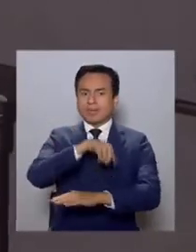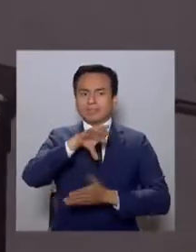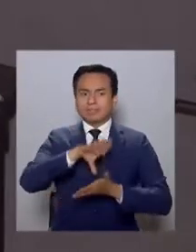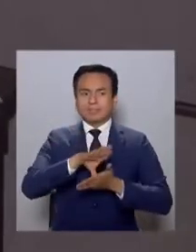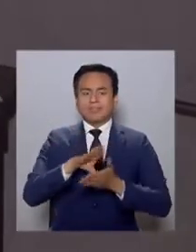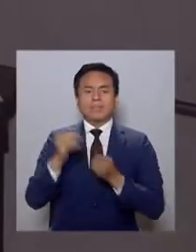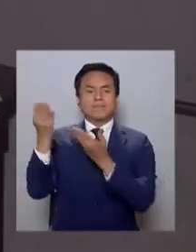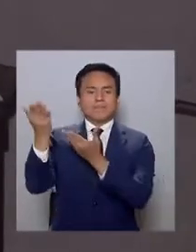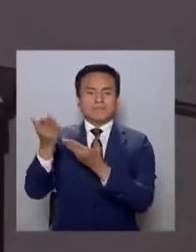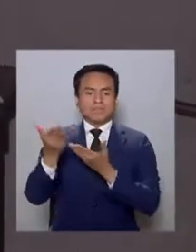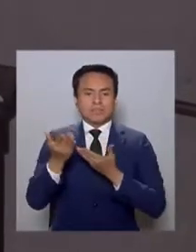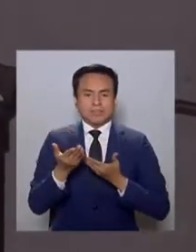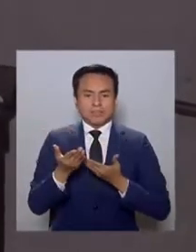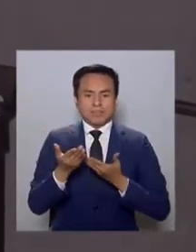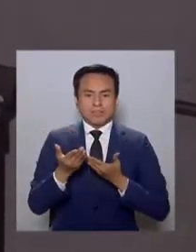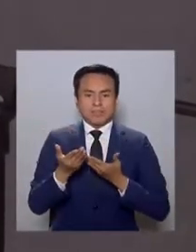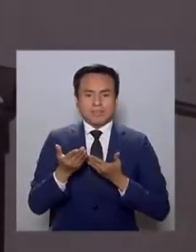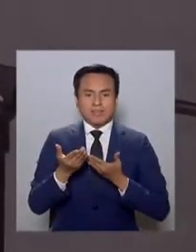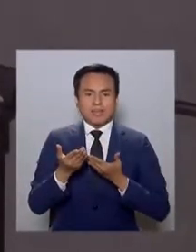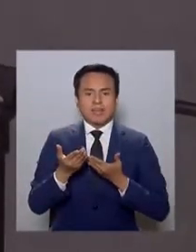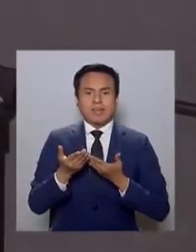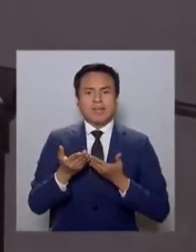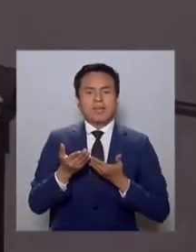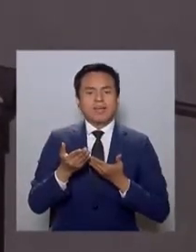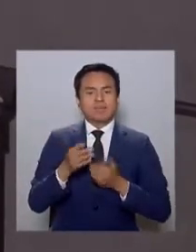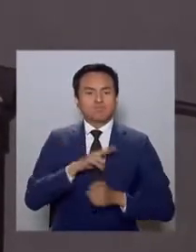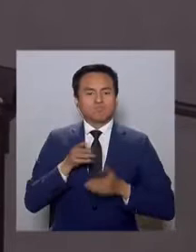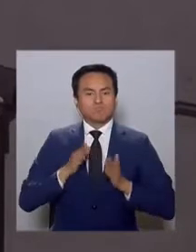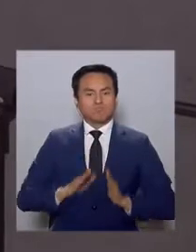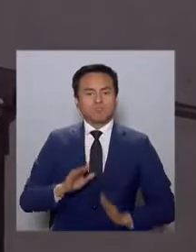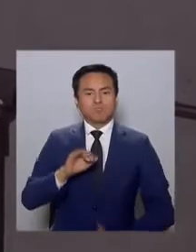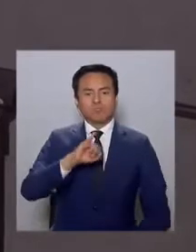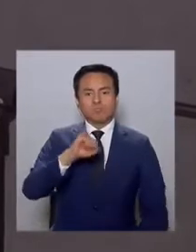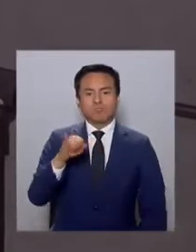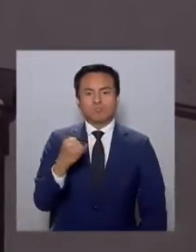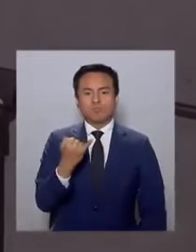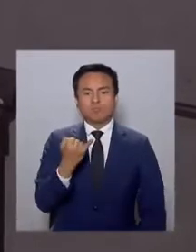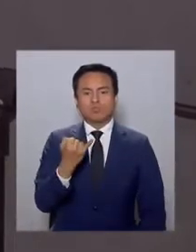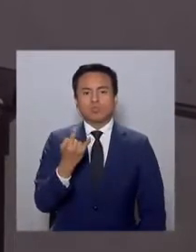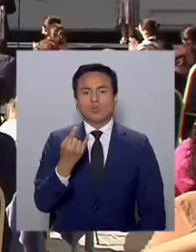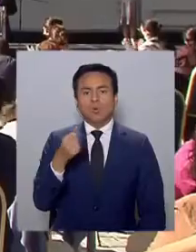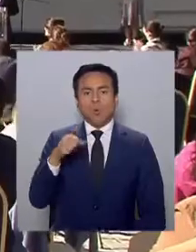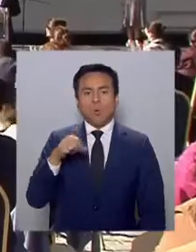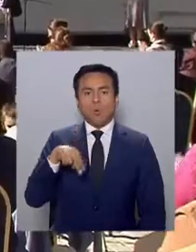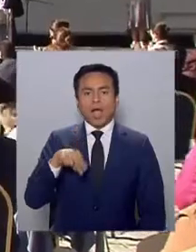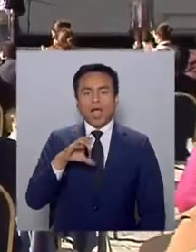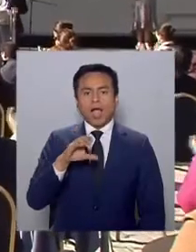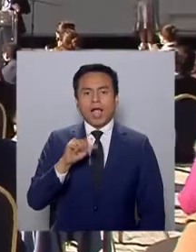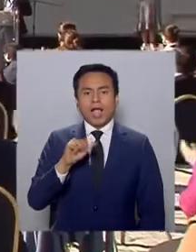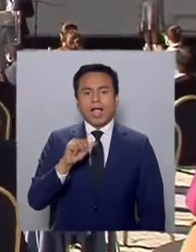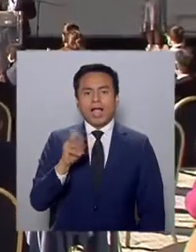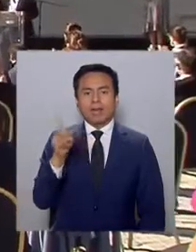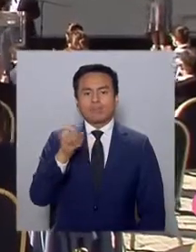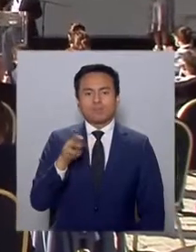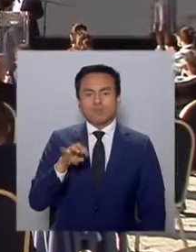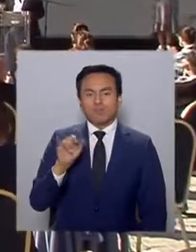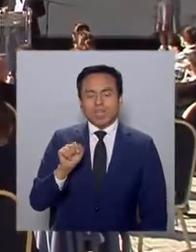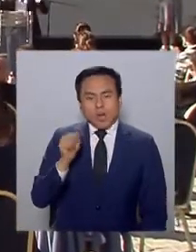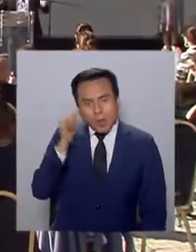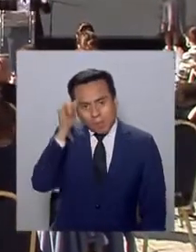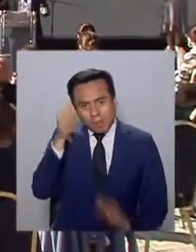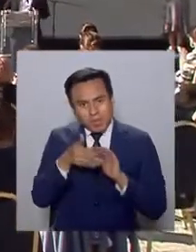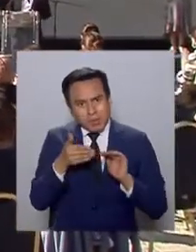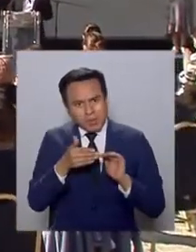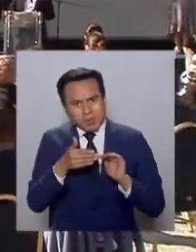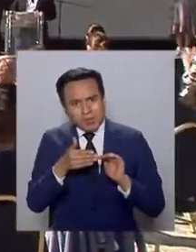doy la bienvenida al porteño Juan Carlos Muñoz. Ah, perdón, no, no porteño.